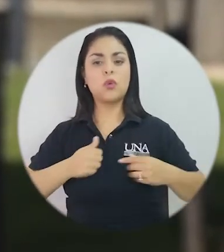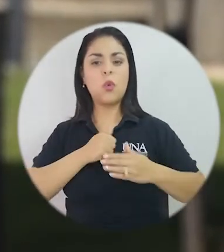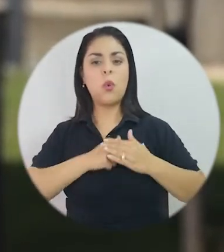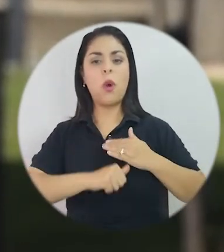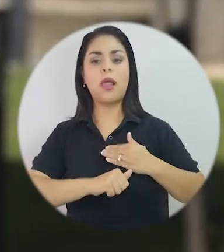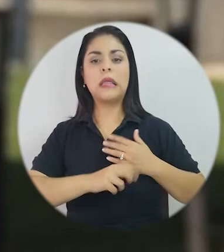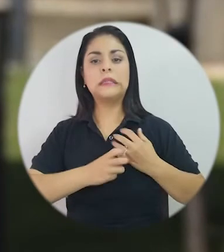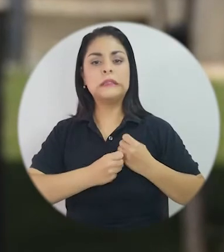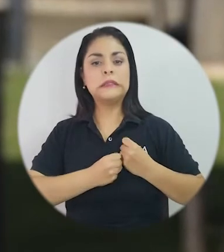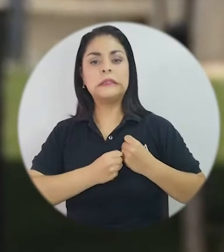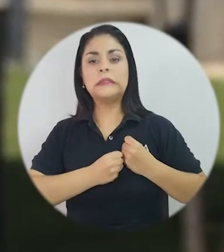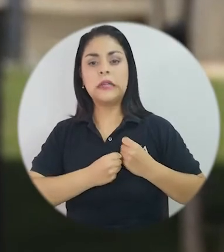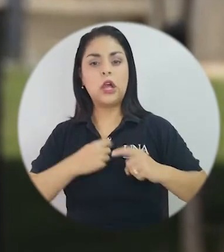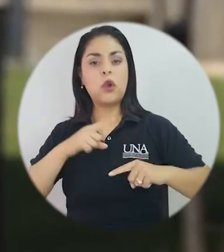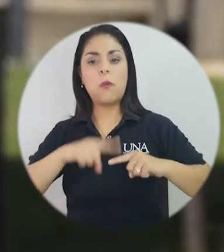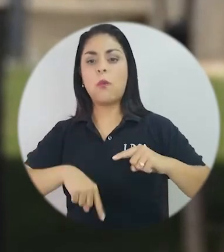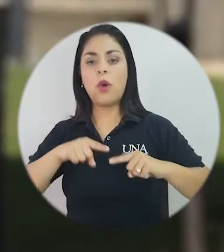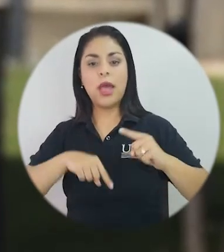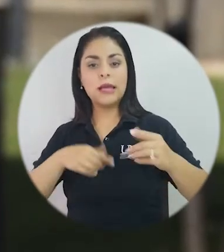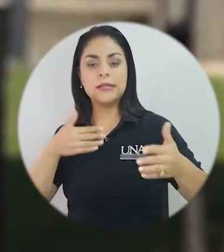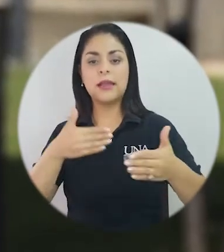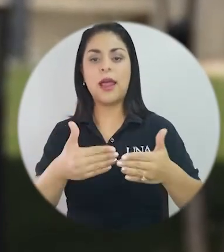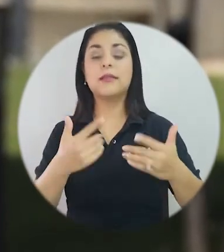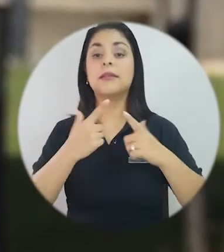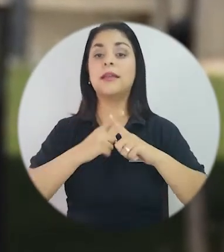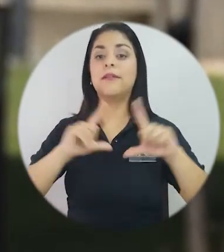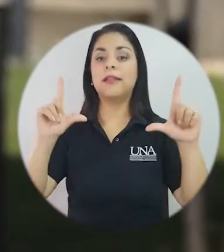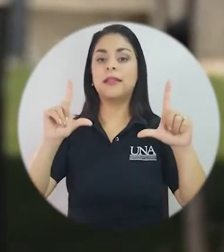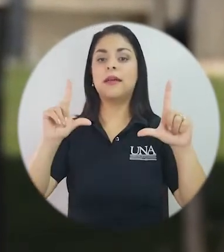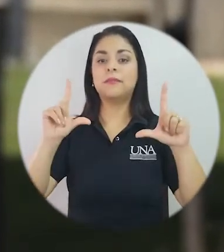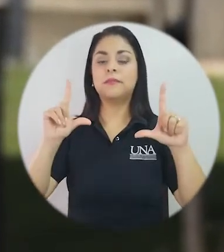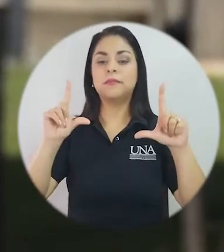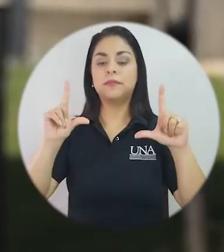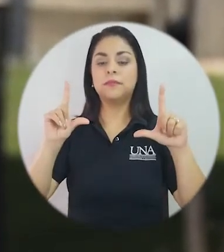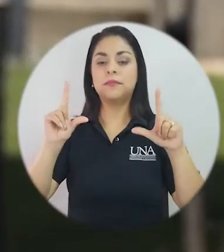corazones guardan y no los dejan aproximarse a esa libertad